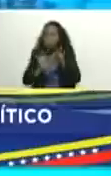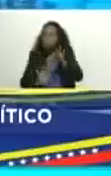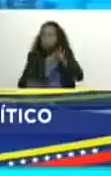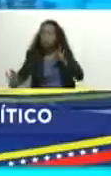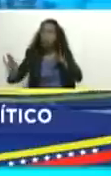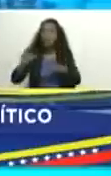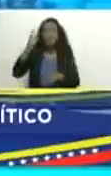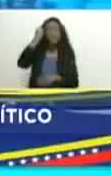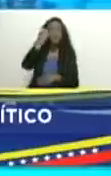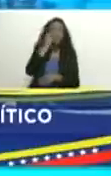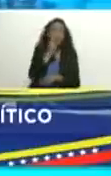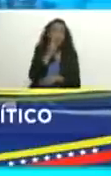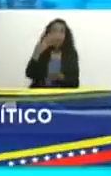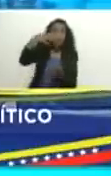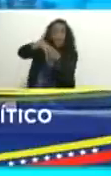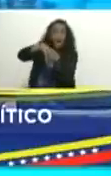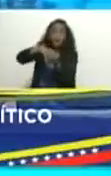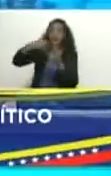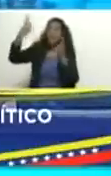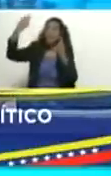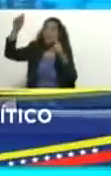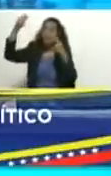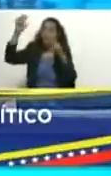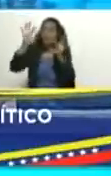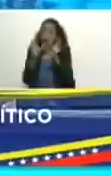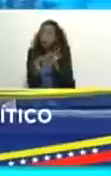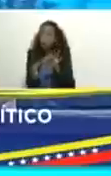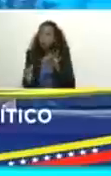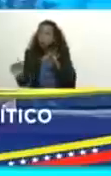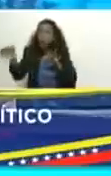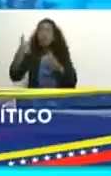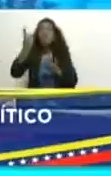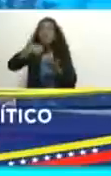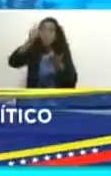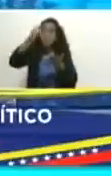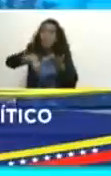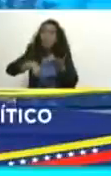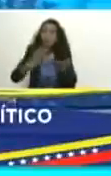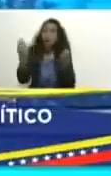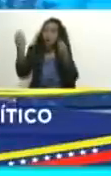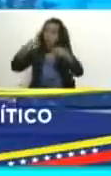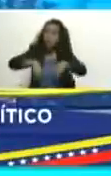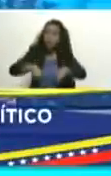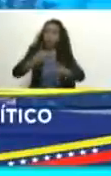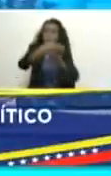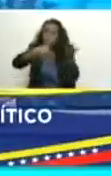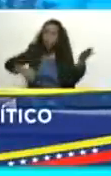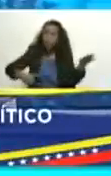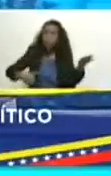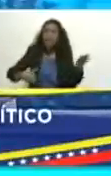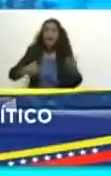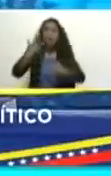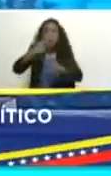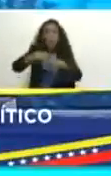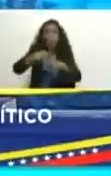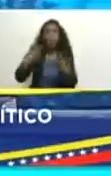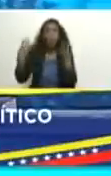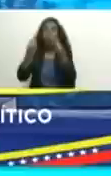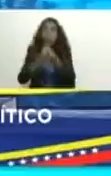Estado Sucre y Trinidad y Tobago, y hemos firmado acuerdos para explotación